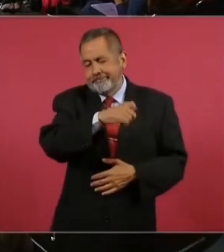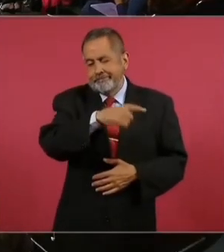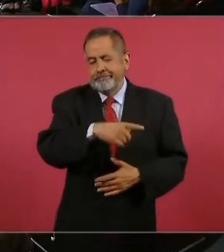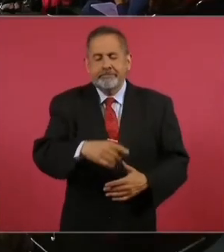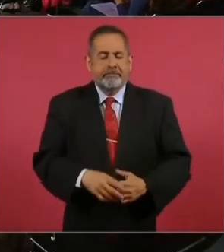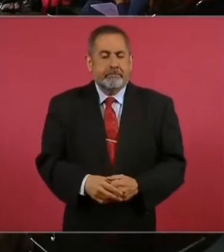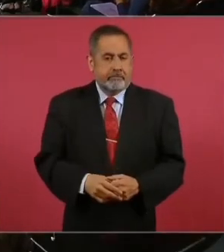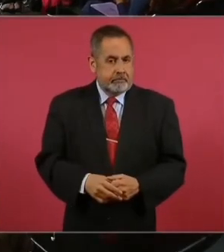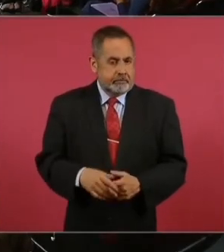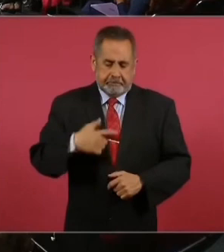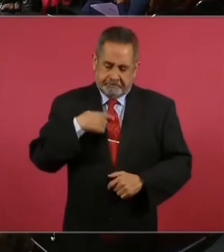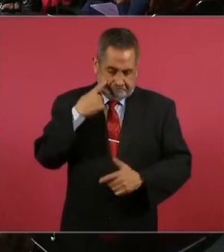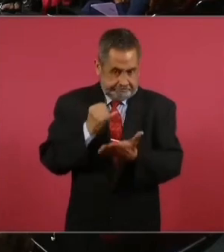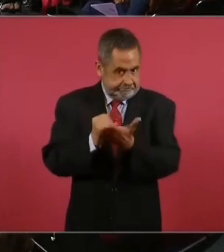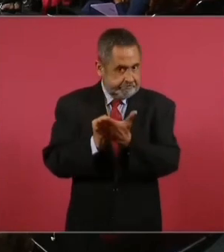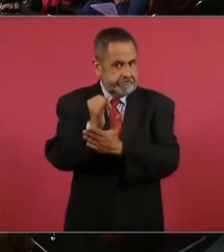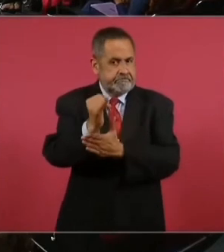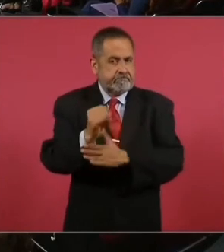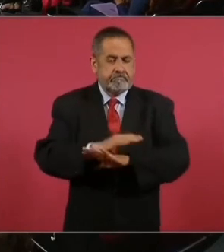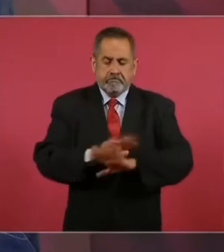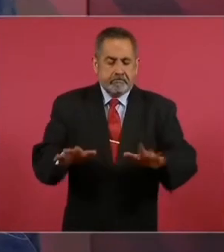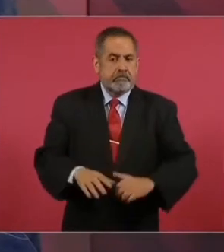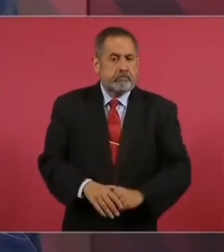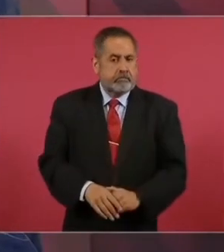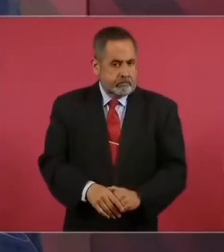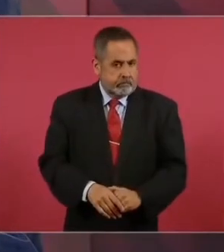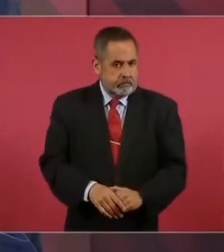No tomé la decisión de decir,